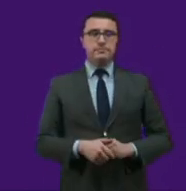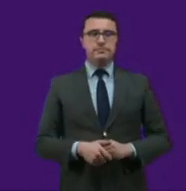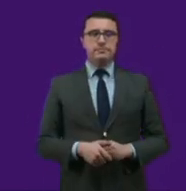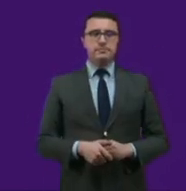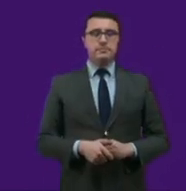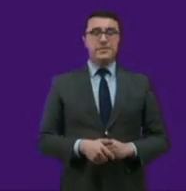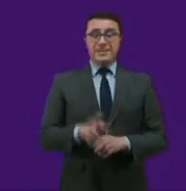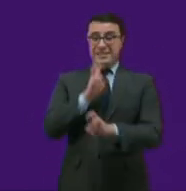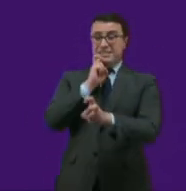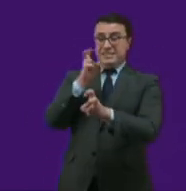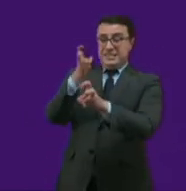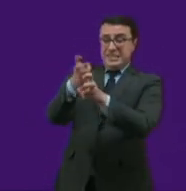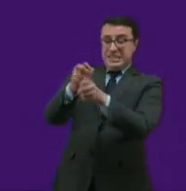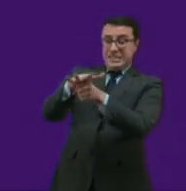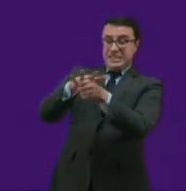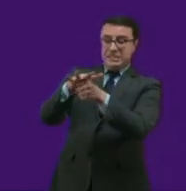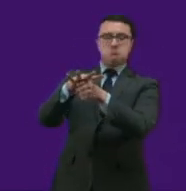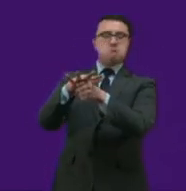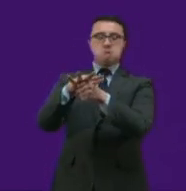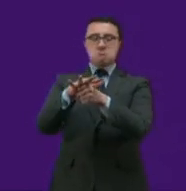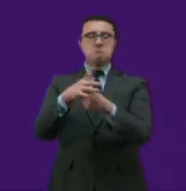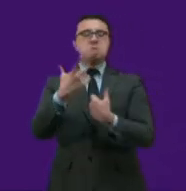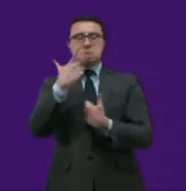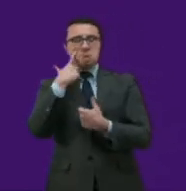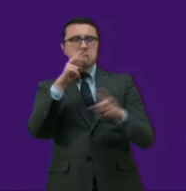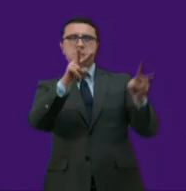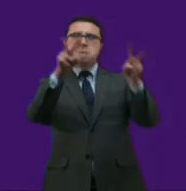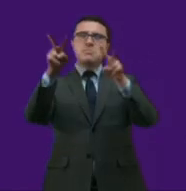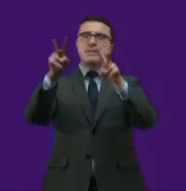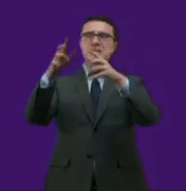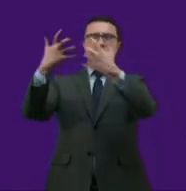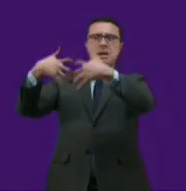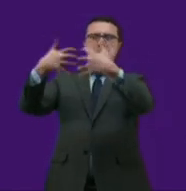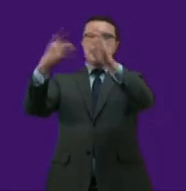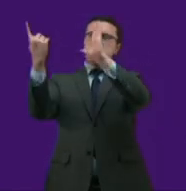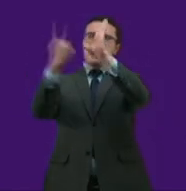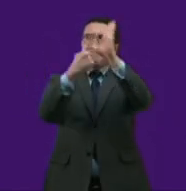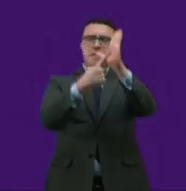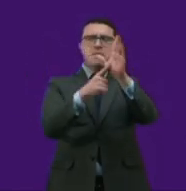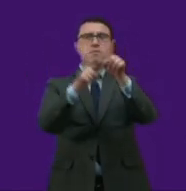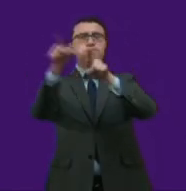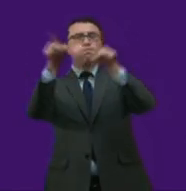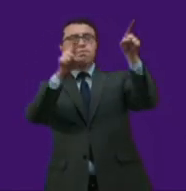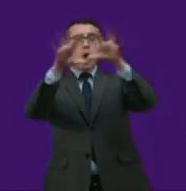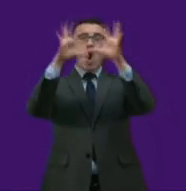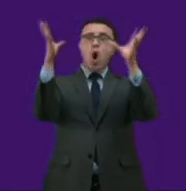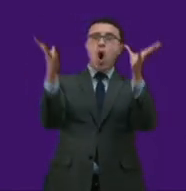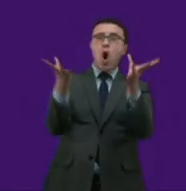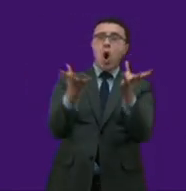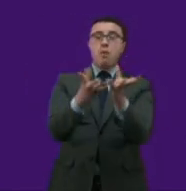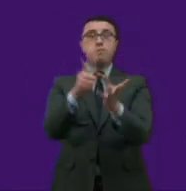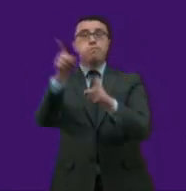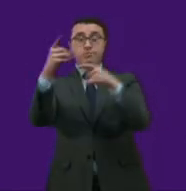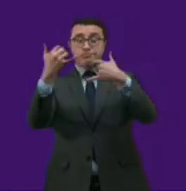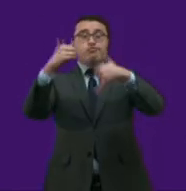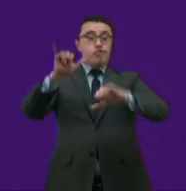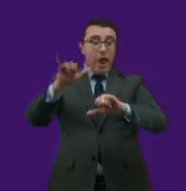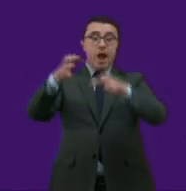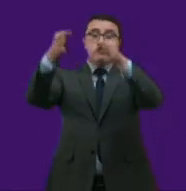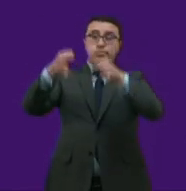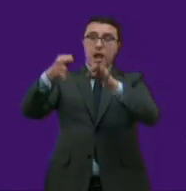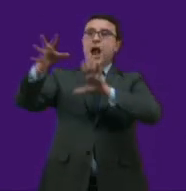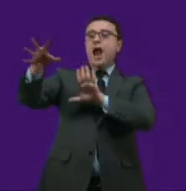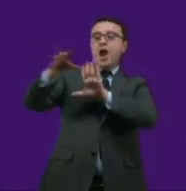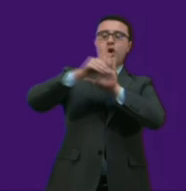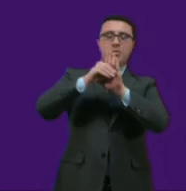complejas. Estamos siguiendo los ejemplos de miles y miles de compañías en otros lugares del mundo que ya lo han hecho. Ustedes conocen